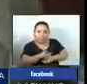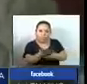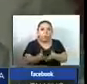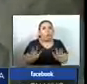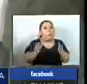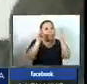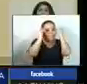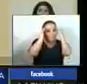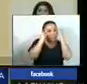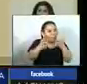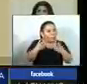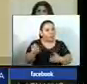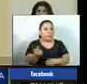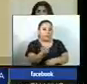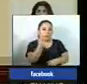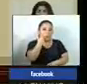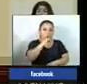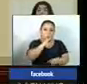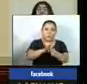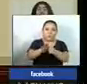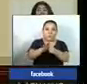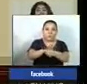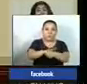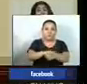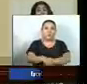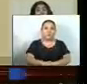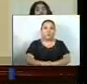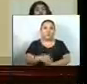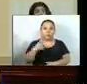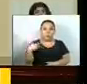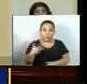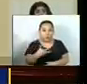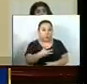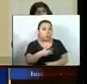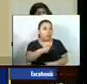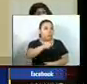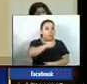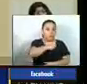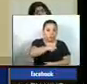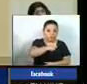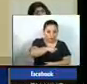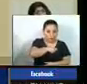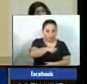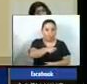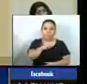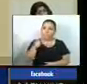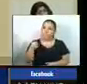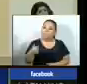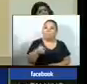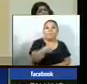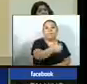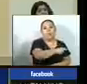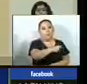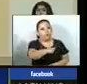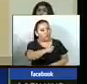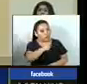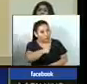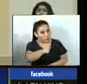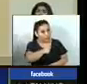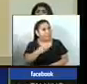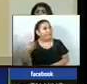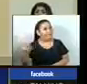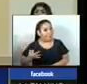con el aumento de casos y en la medida que seamos responsables y podamos asumir nuestra cuota de responsabilidad que todos y todas la tenemos